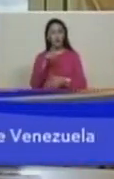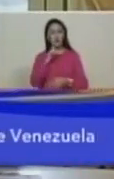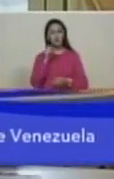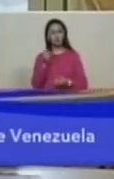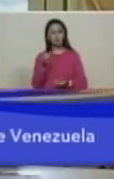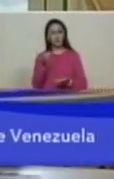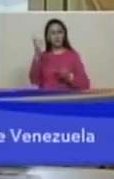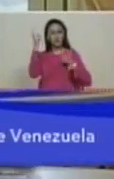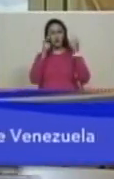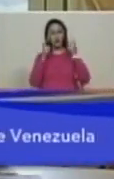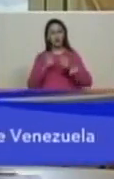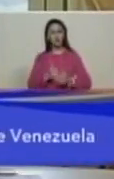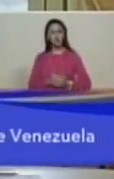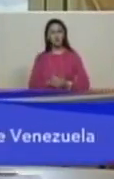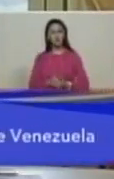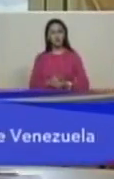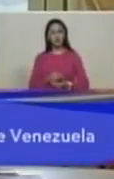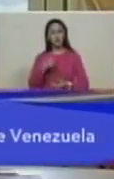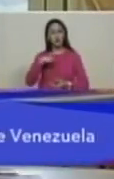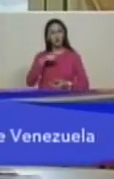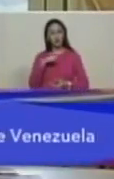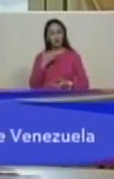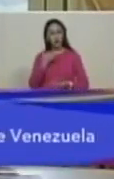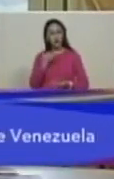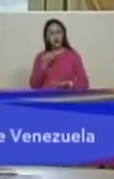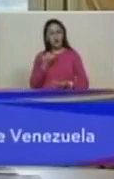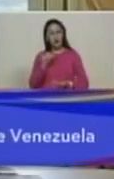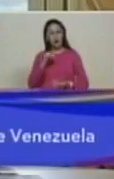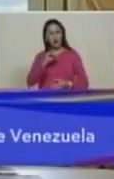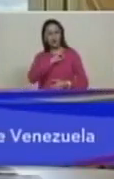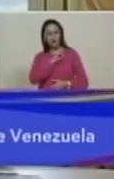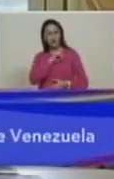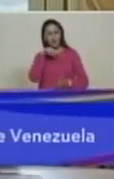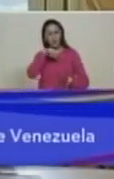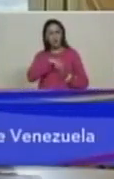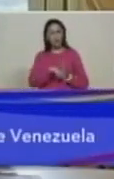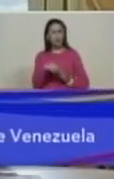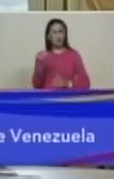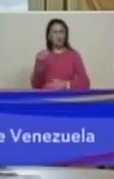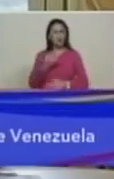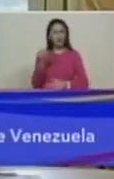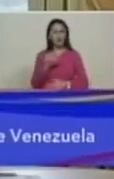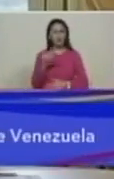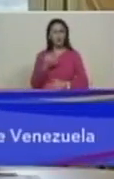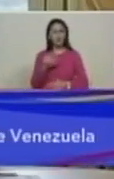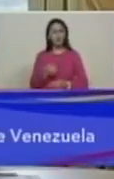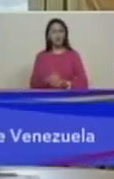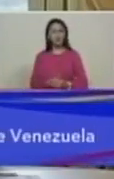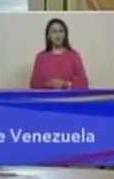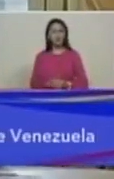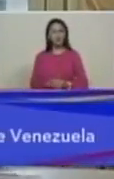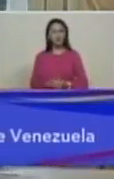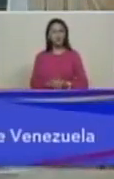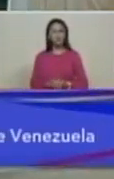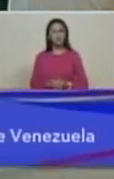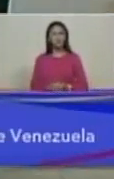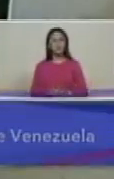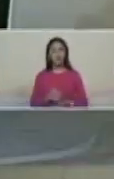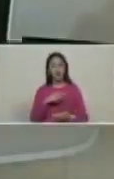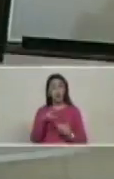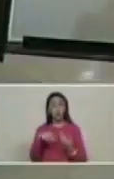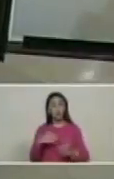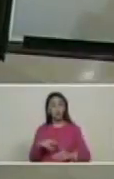Chávez. Nosotros tenemos raíces profundas, verdaderas, reales. Es lo que yo digo en el mundo. La